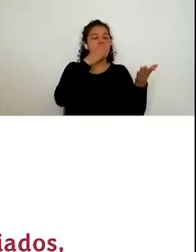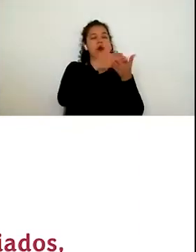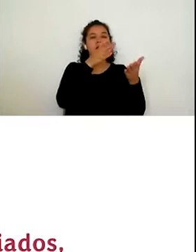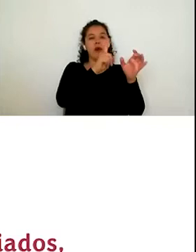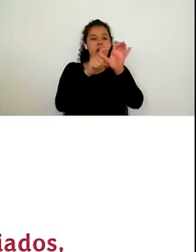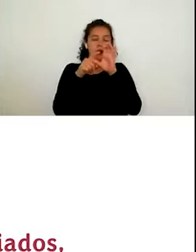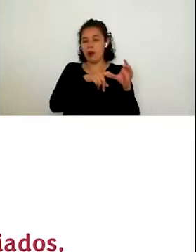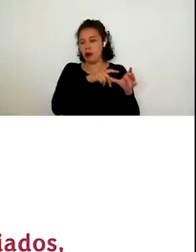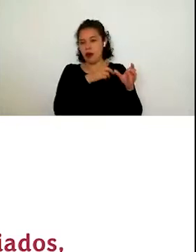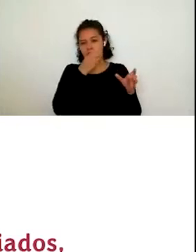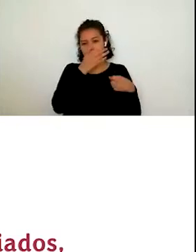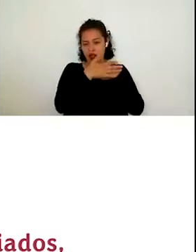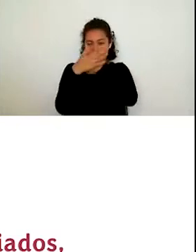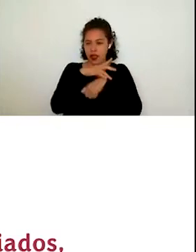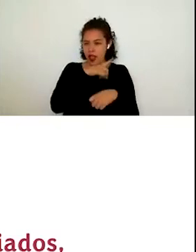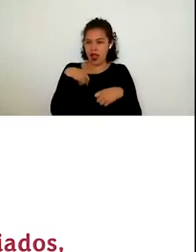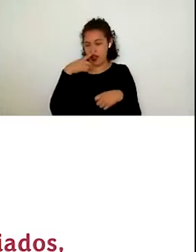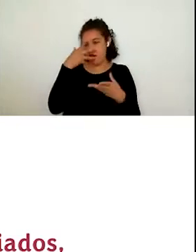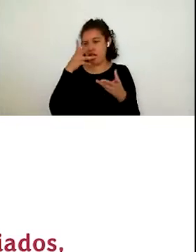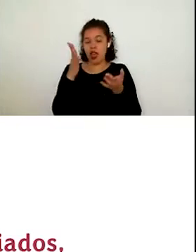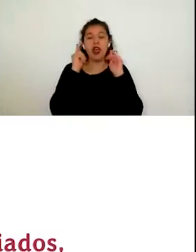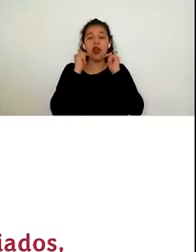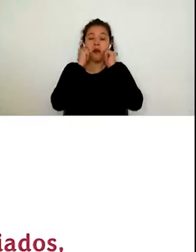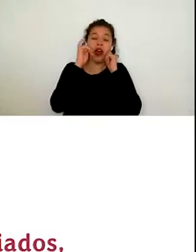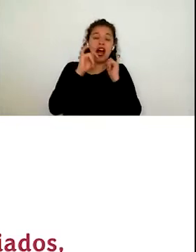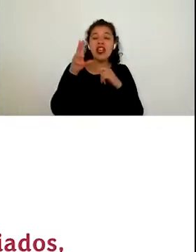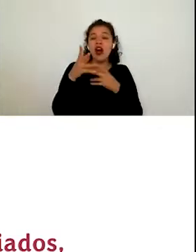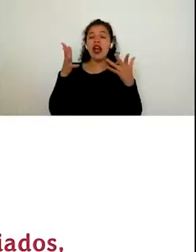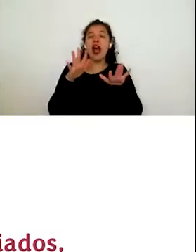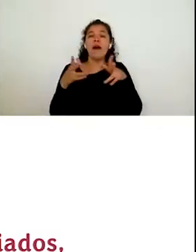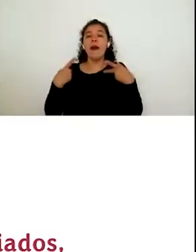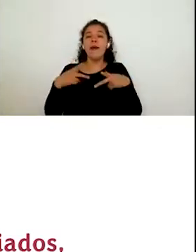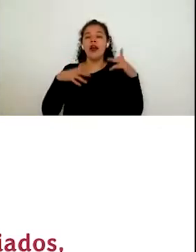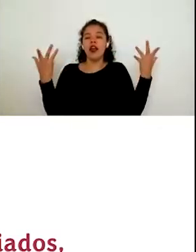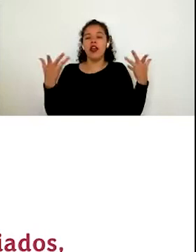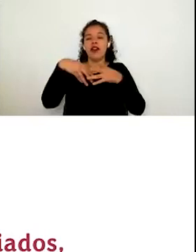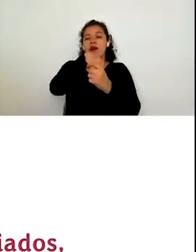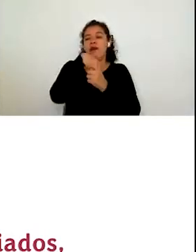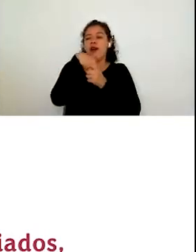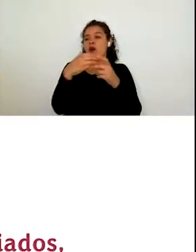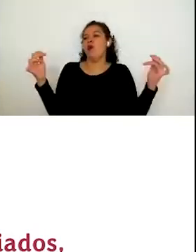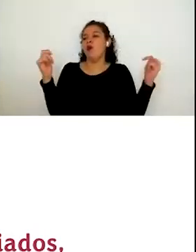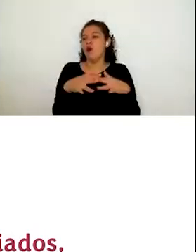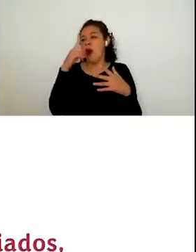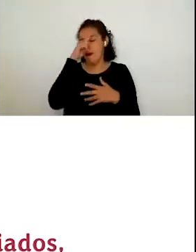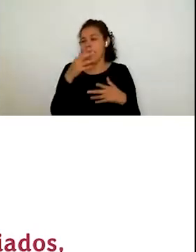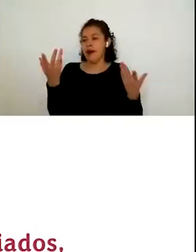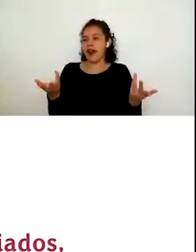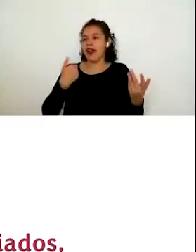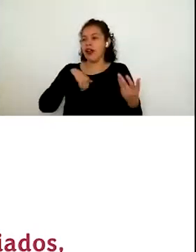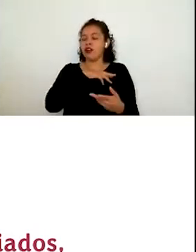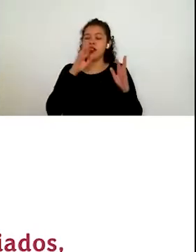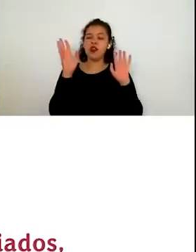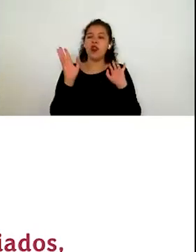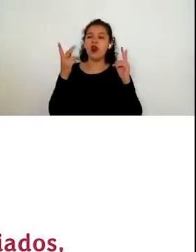quórum. Sí, porque muchas veces confunden que para reunir quórum tienen, no